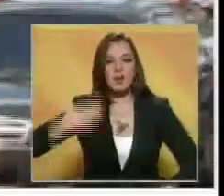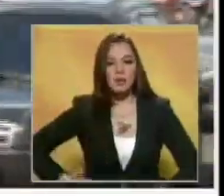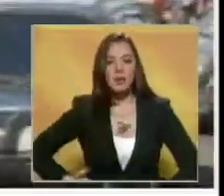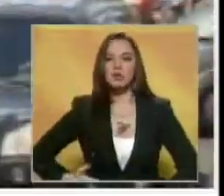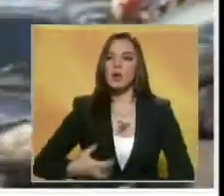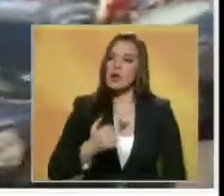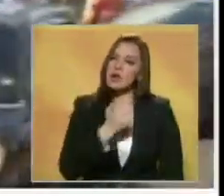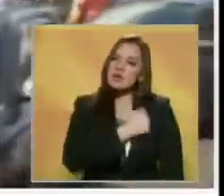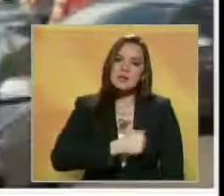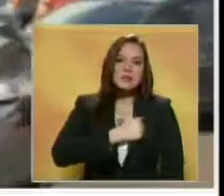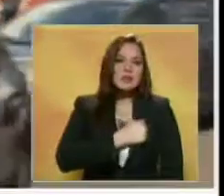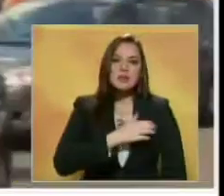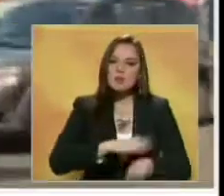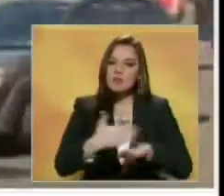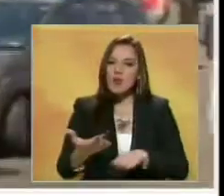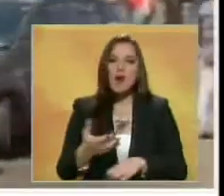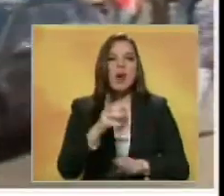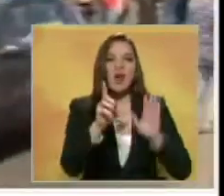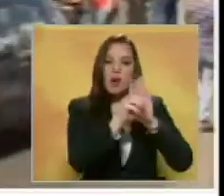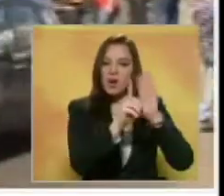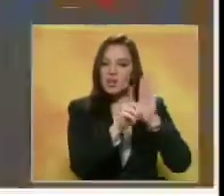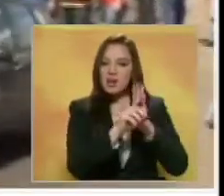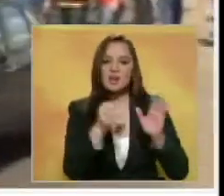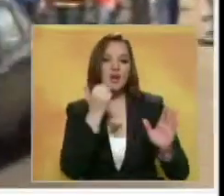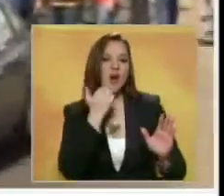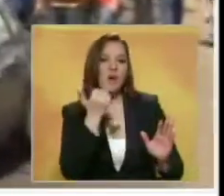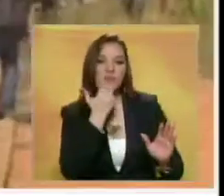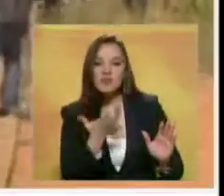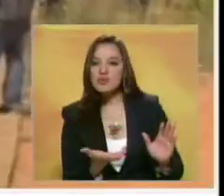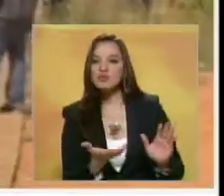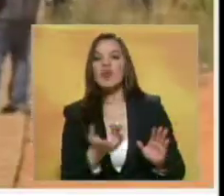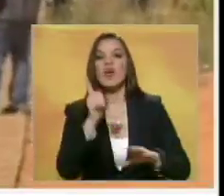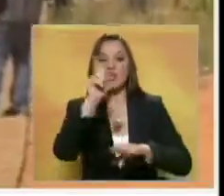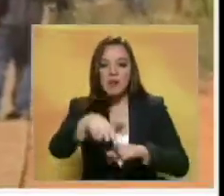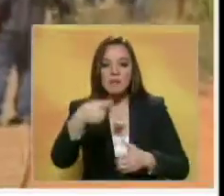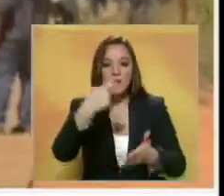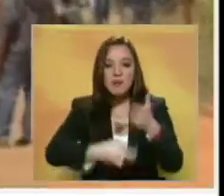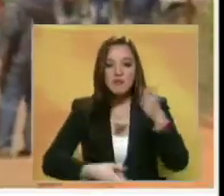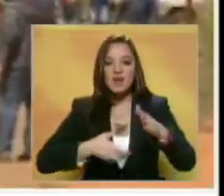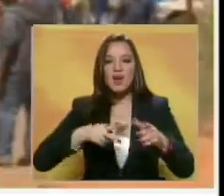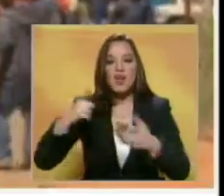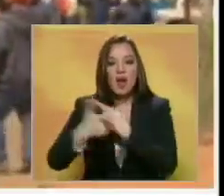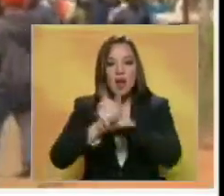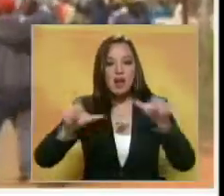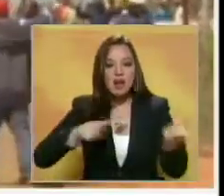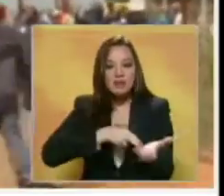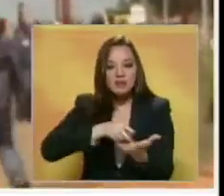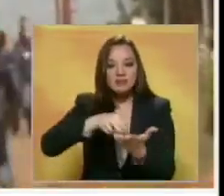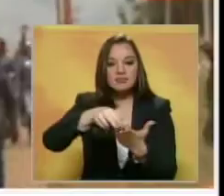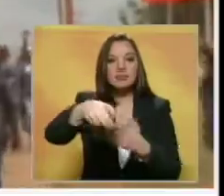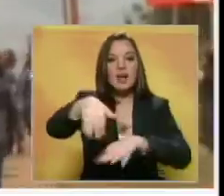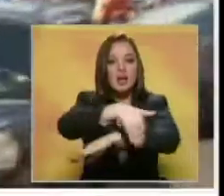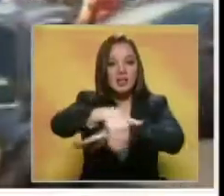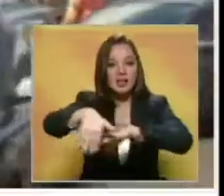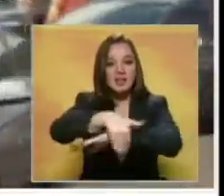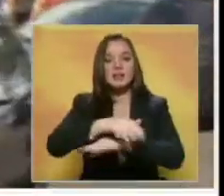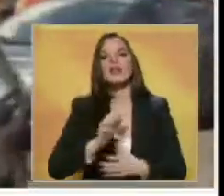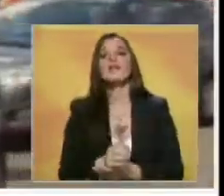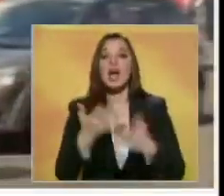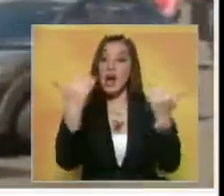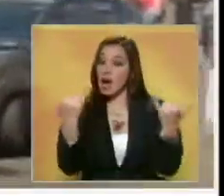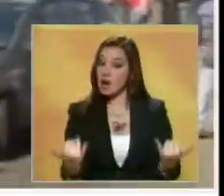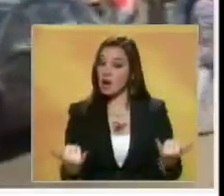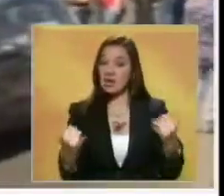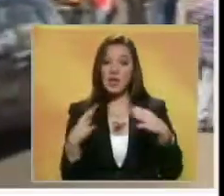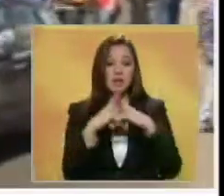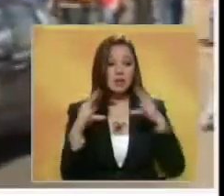hayan violentado los derechos constitucionales y el derecho al libre tránsito de la libertad sindical. Por lo pronto, toda la intersección que conecta